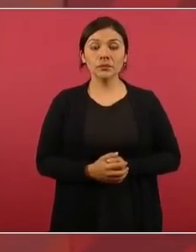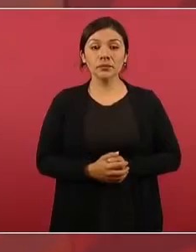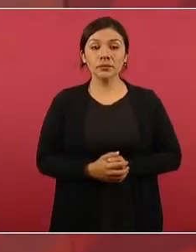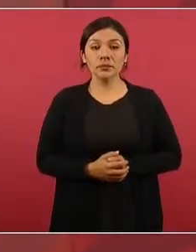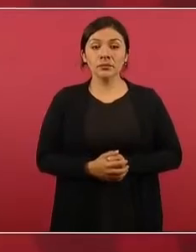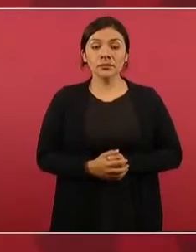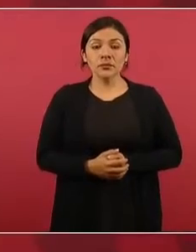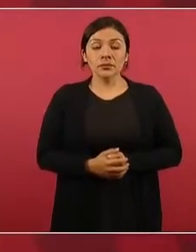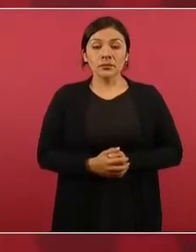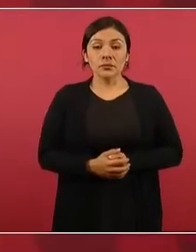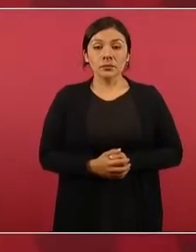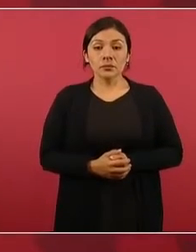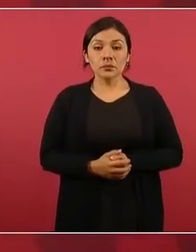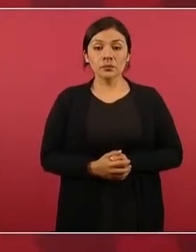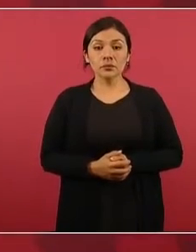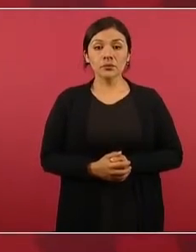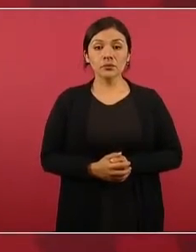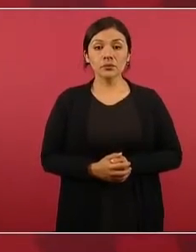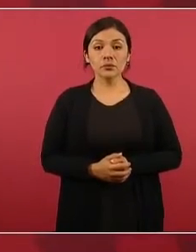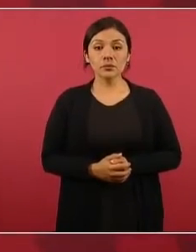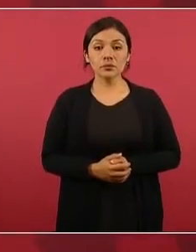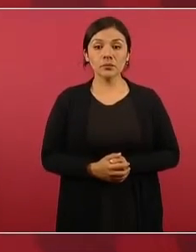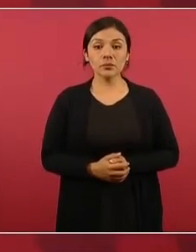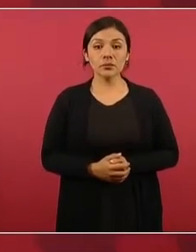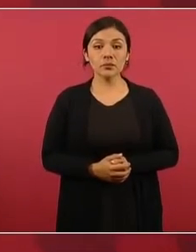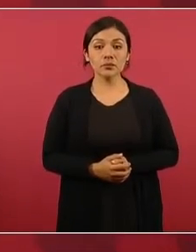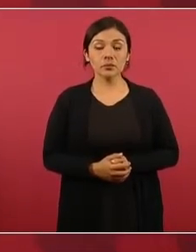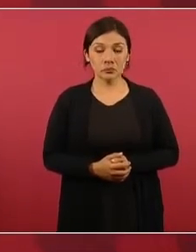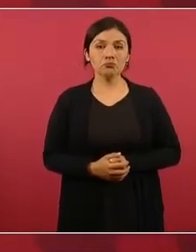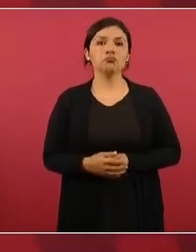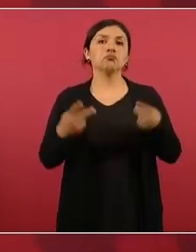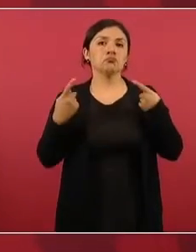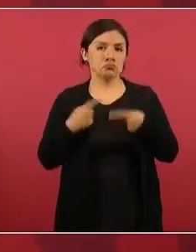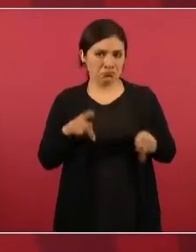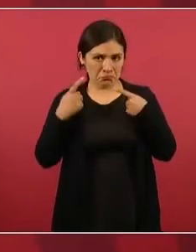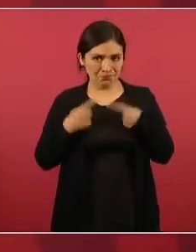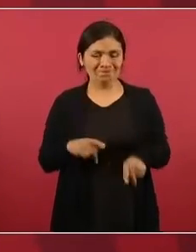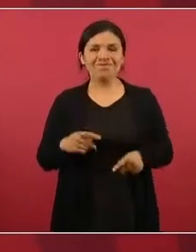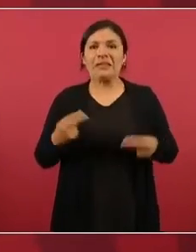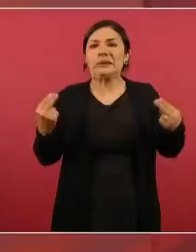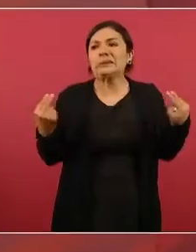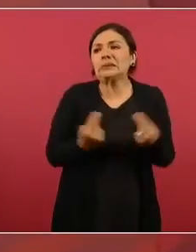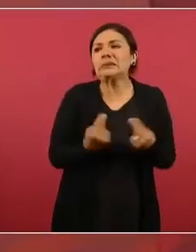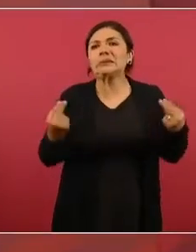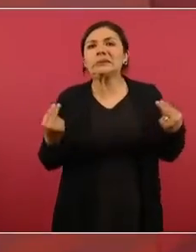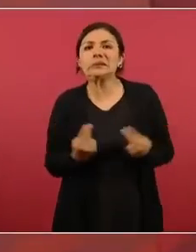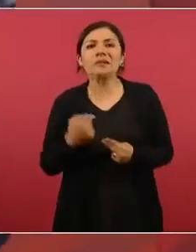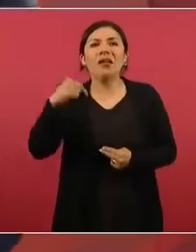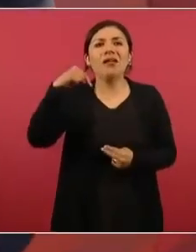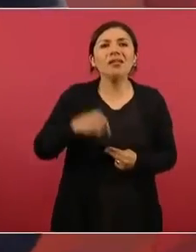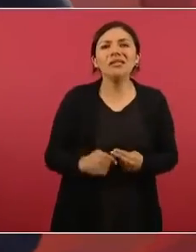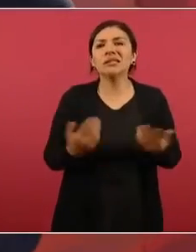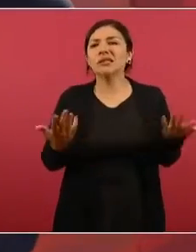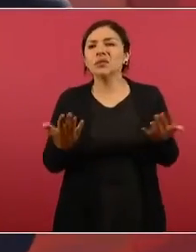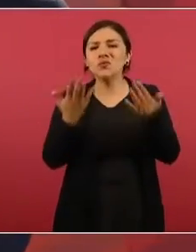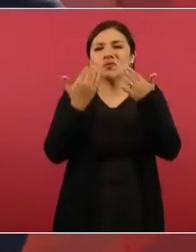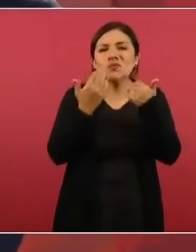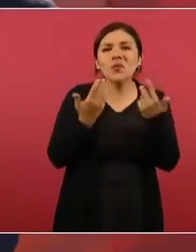Y gente que se ha ido por necesidad, que se ha ido